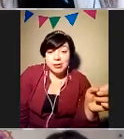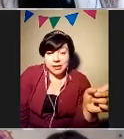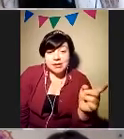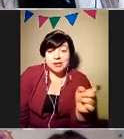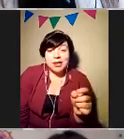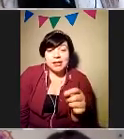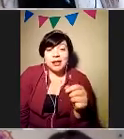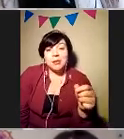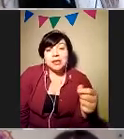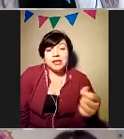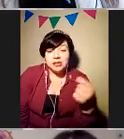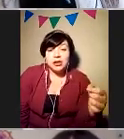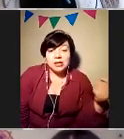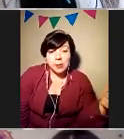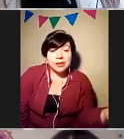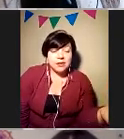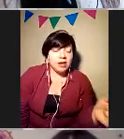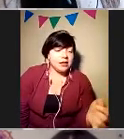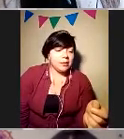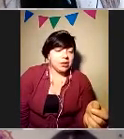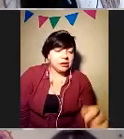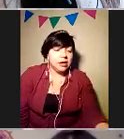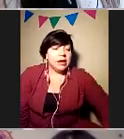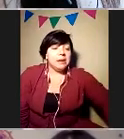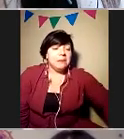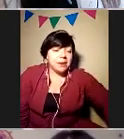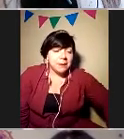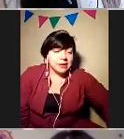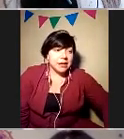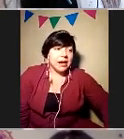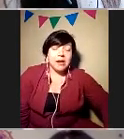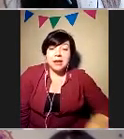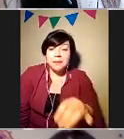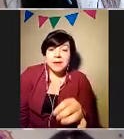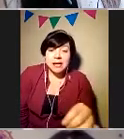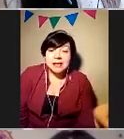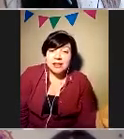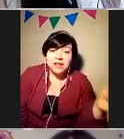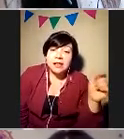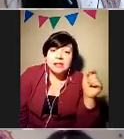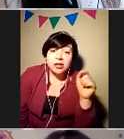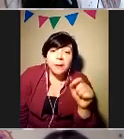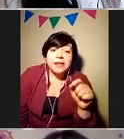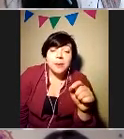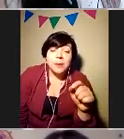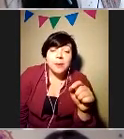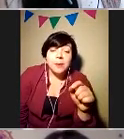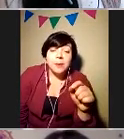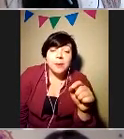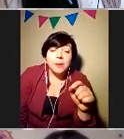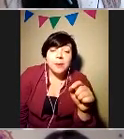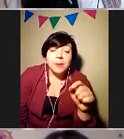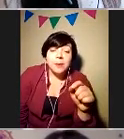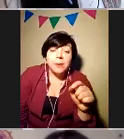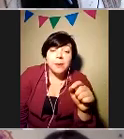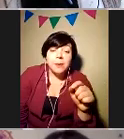evidentemente no producen la comercialización y se pueden certificar así por eso. También pasa que hay empresas que se certifican en ciertos países